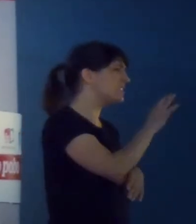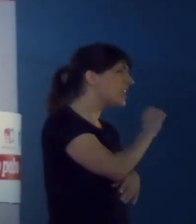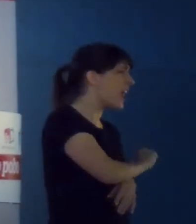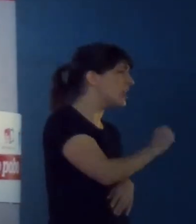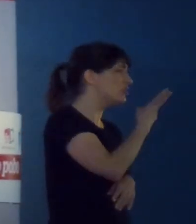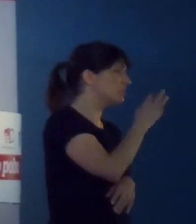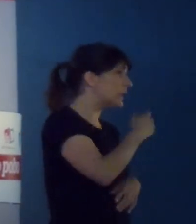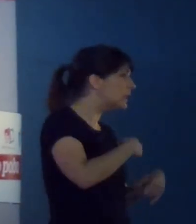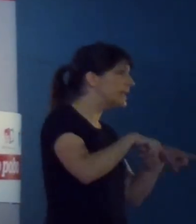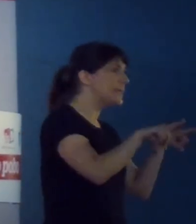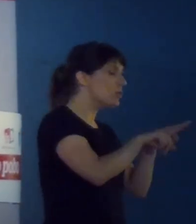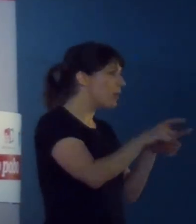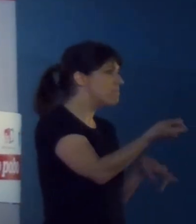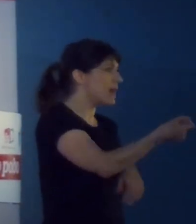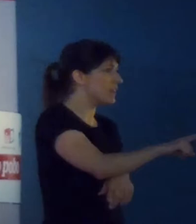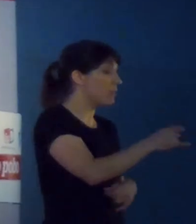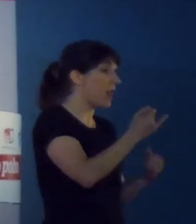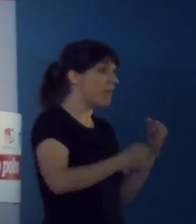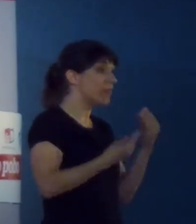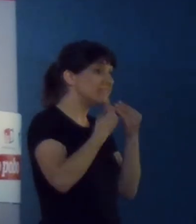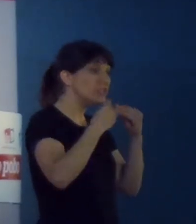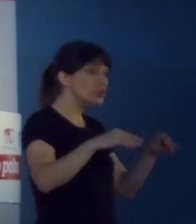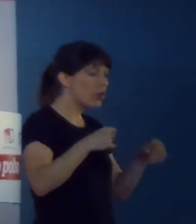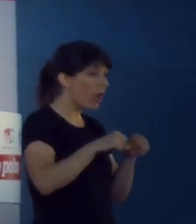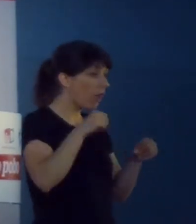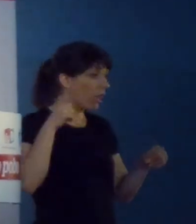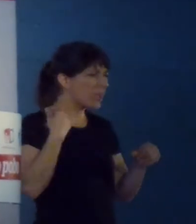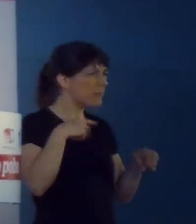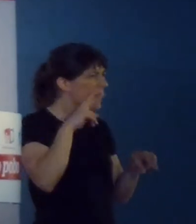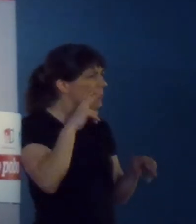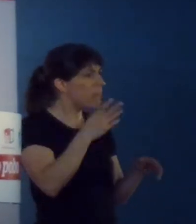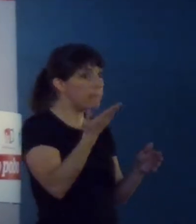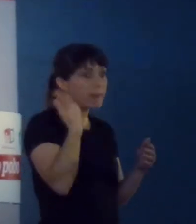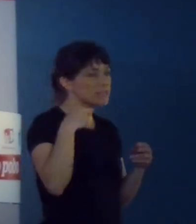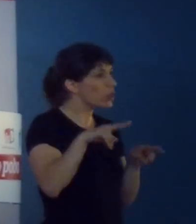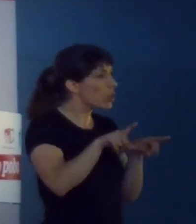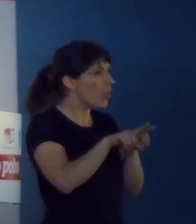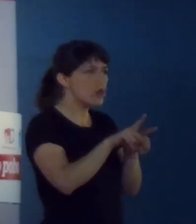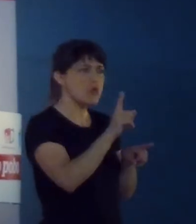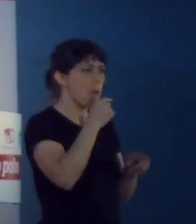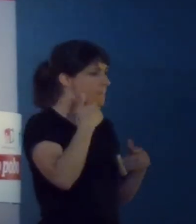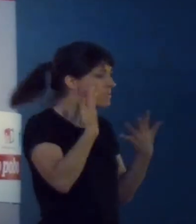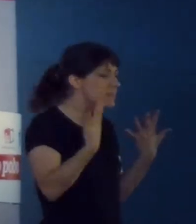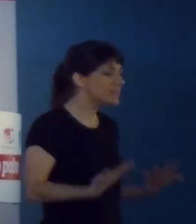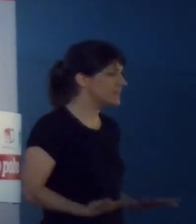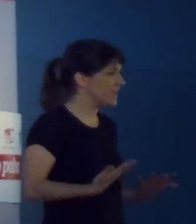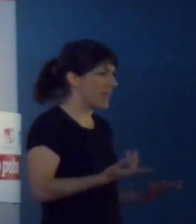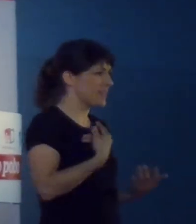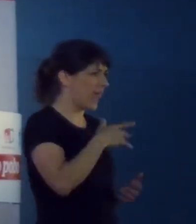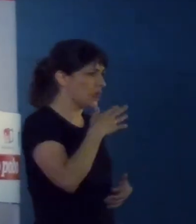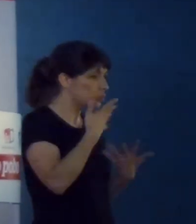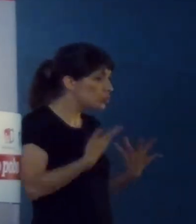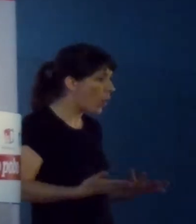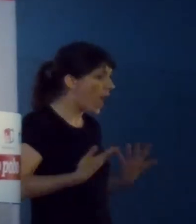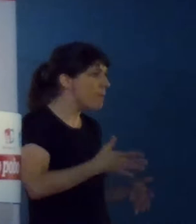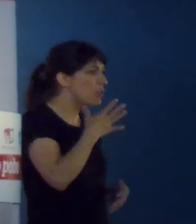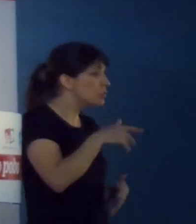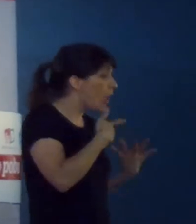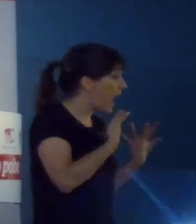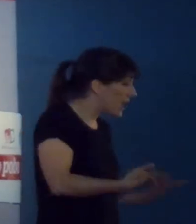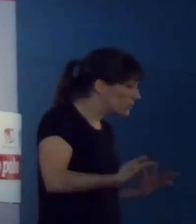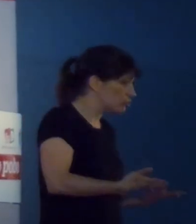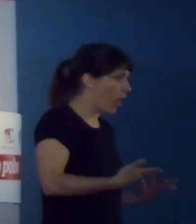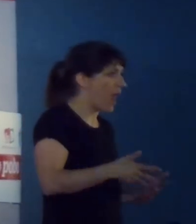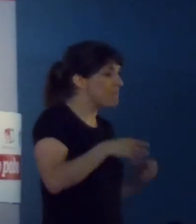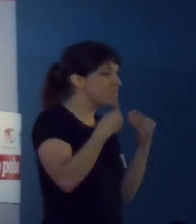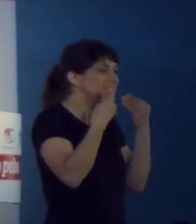é que a historia non hai que vela só como pasado, hai que vela como presente, é o presente como historia. Nos estamos facendo o presente como